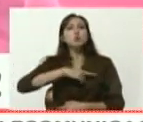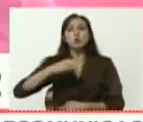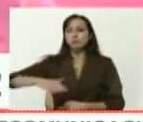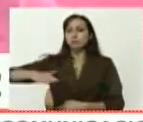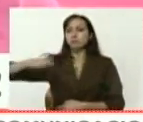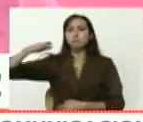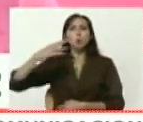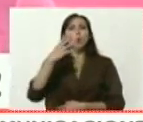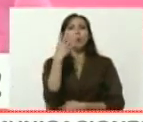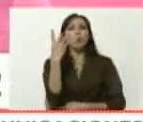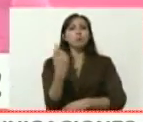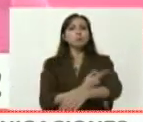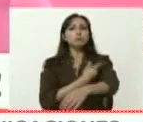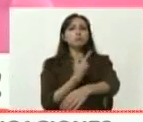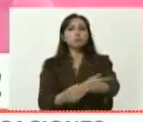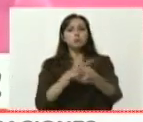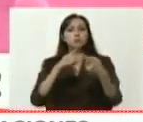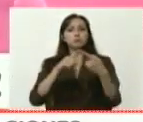4 hermanos, Aníbal,